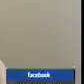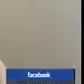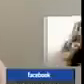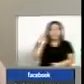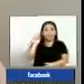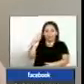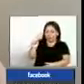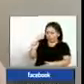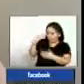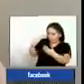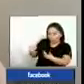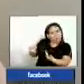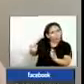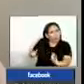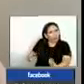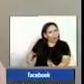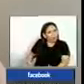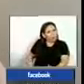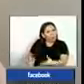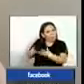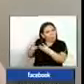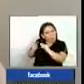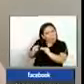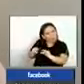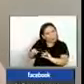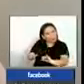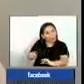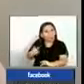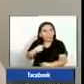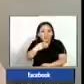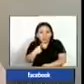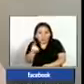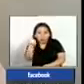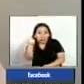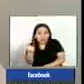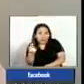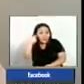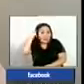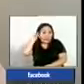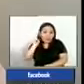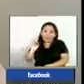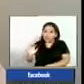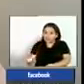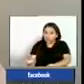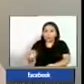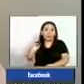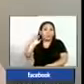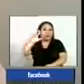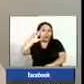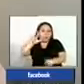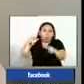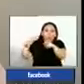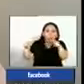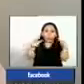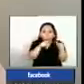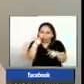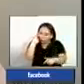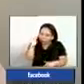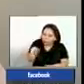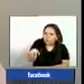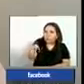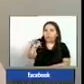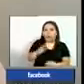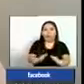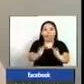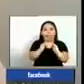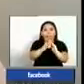cuerpo sin vida y en estado de descomposición de un niño de tres años fue localizado cerca de su